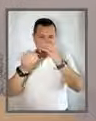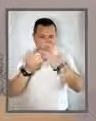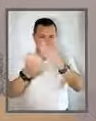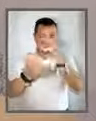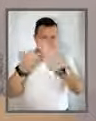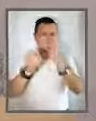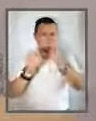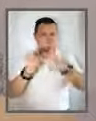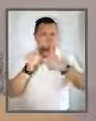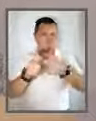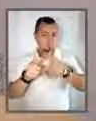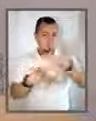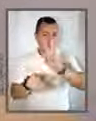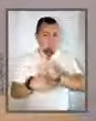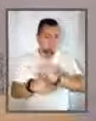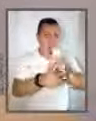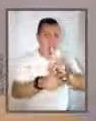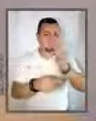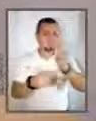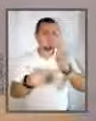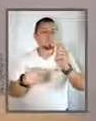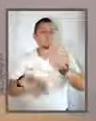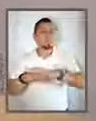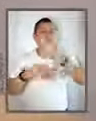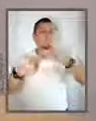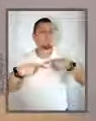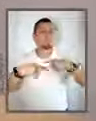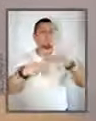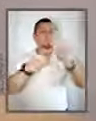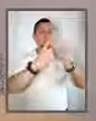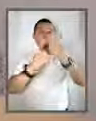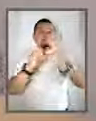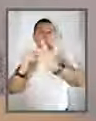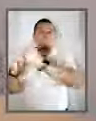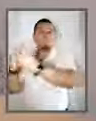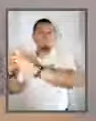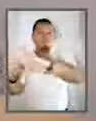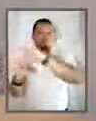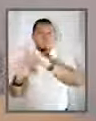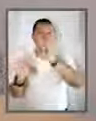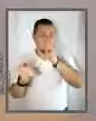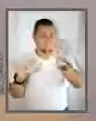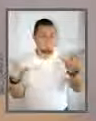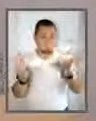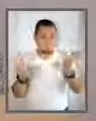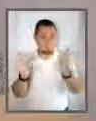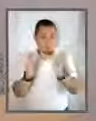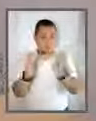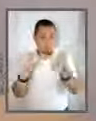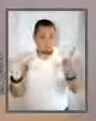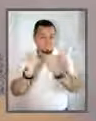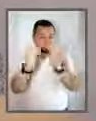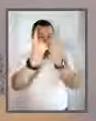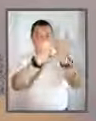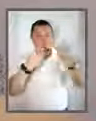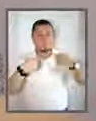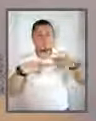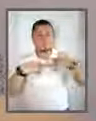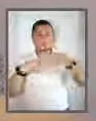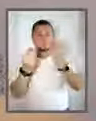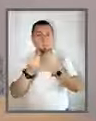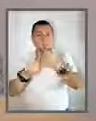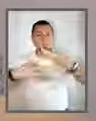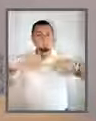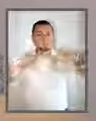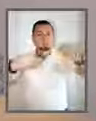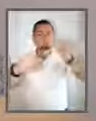epidemiológico de este fallecimiento. De acuerdo a los contactos que se tuvieron, el estudio